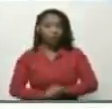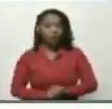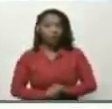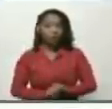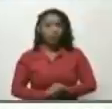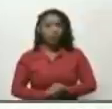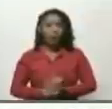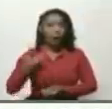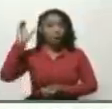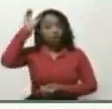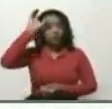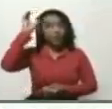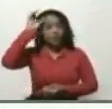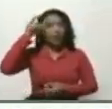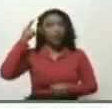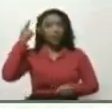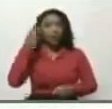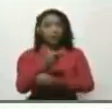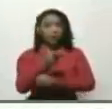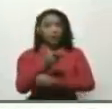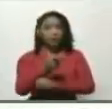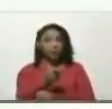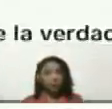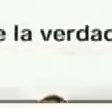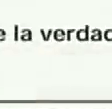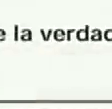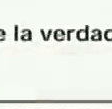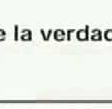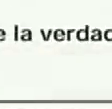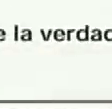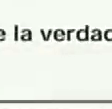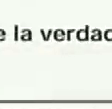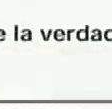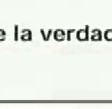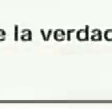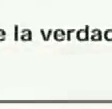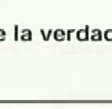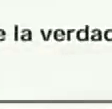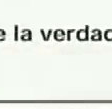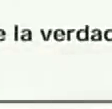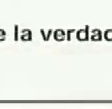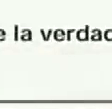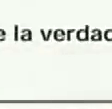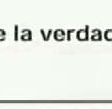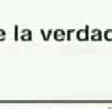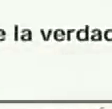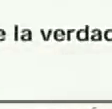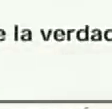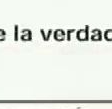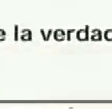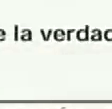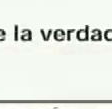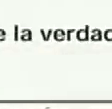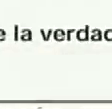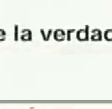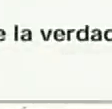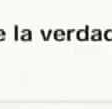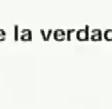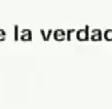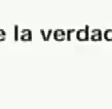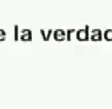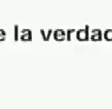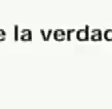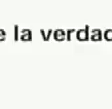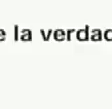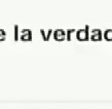es la conciencia del deber y estar muy pendiente de no equivocarse en ese desarrollo de esa conciencia del deber. La disciplina, el